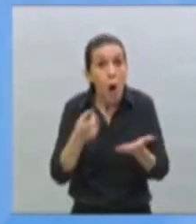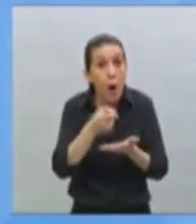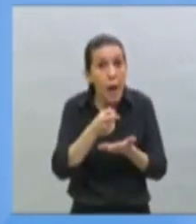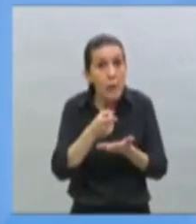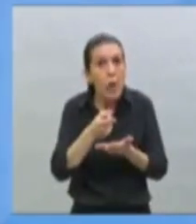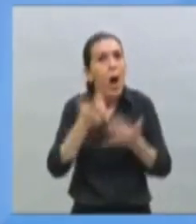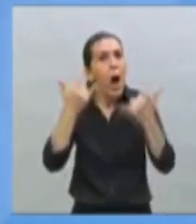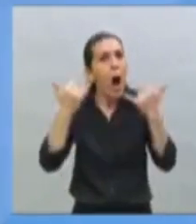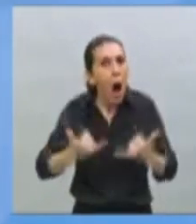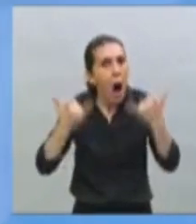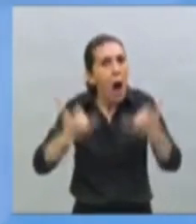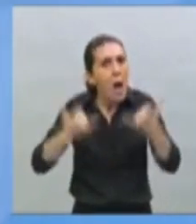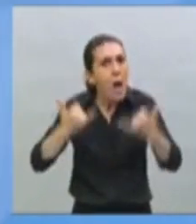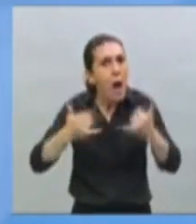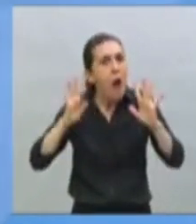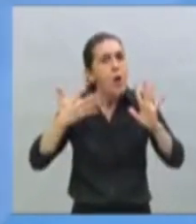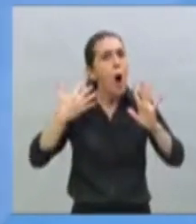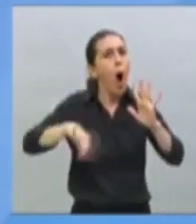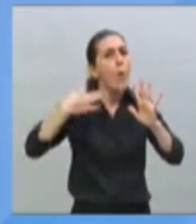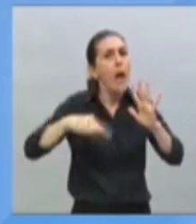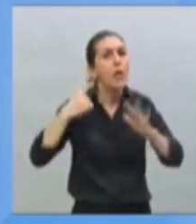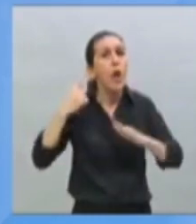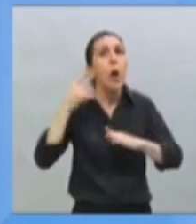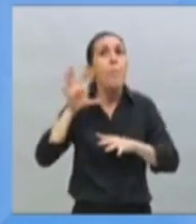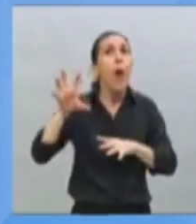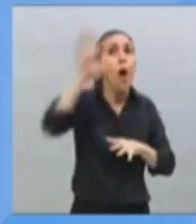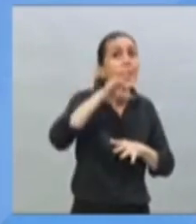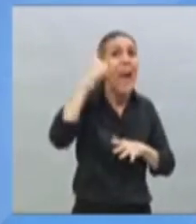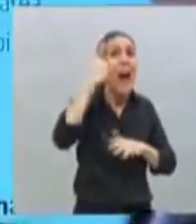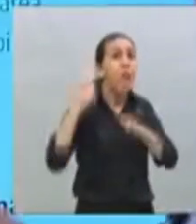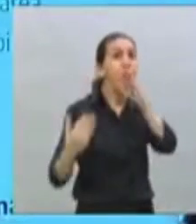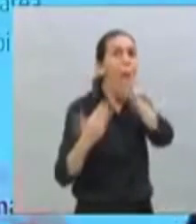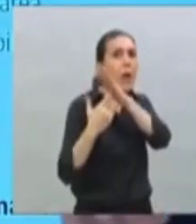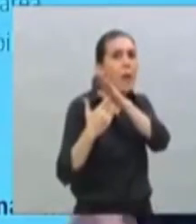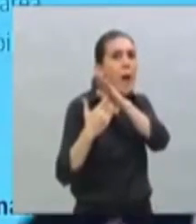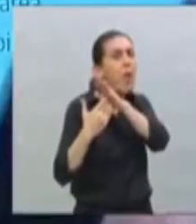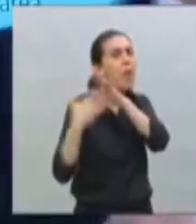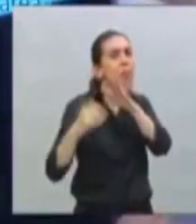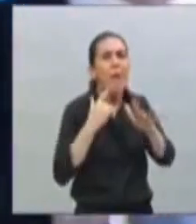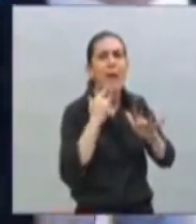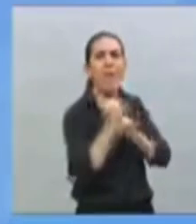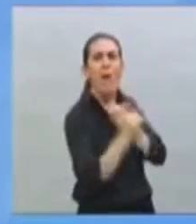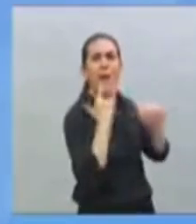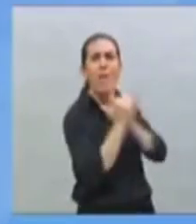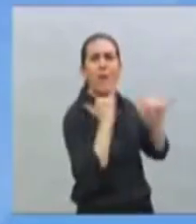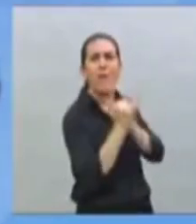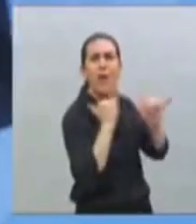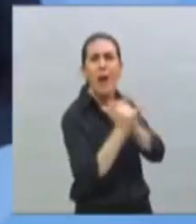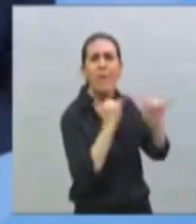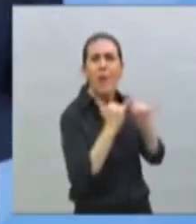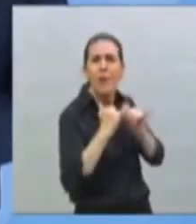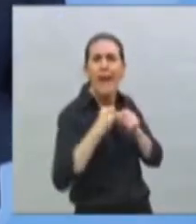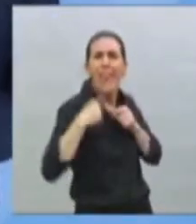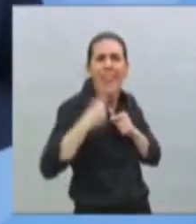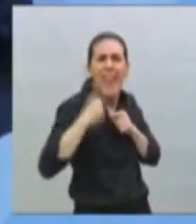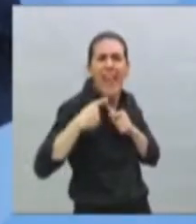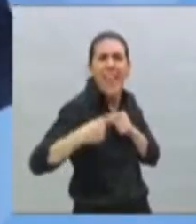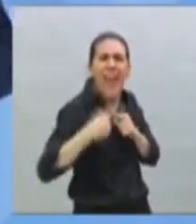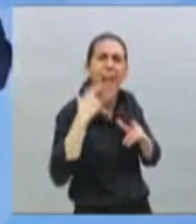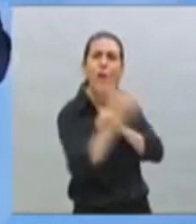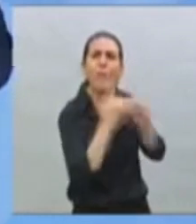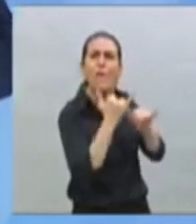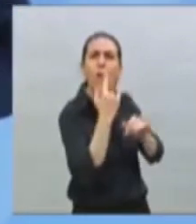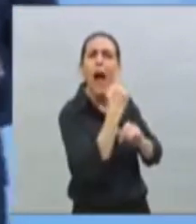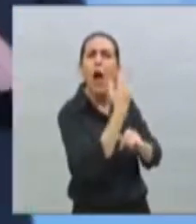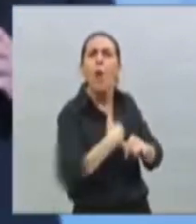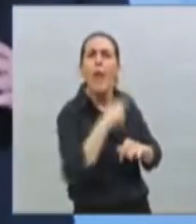una obligación de las autoridades provinciales de mantener informado al Gobierno Nacional de modo permanente. Yo